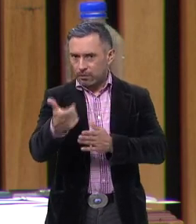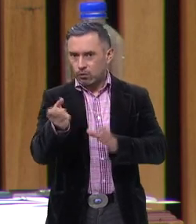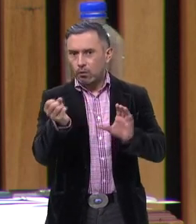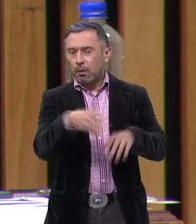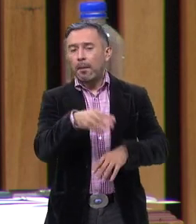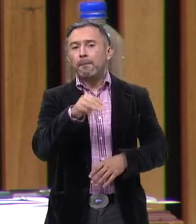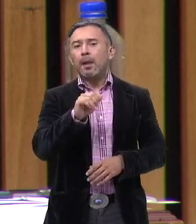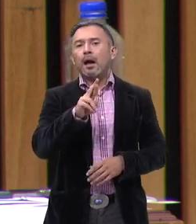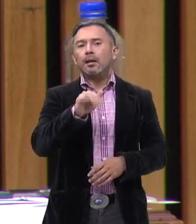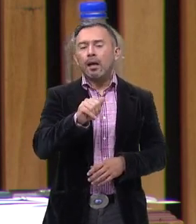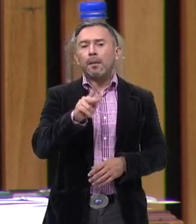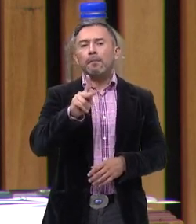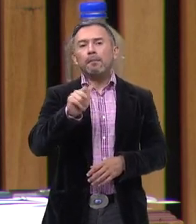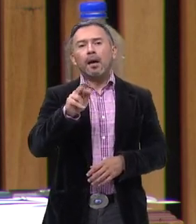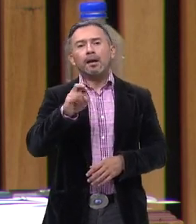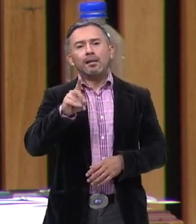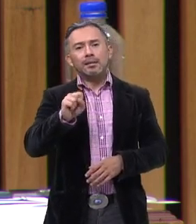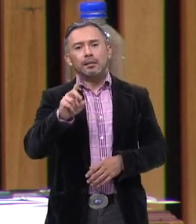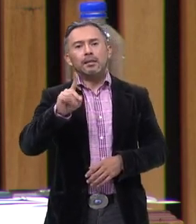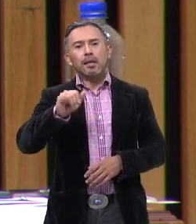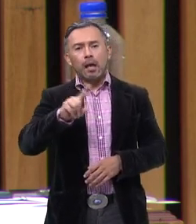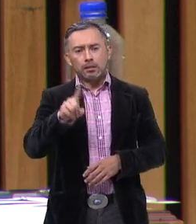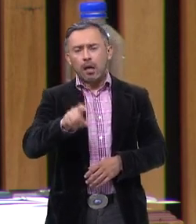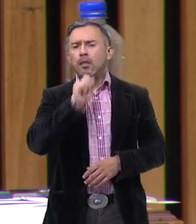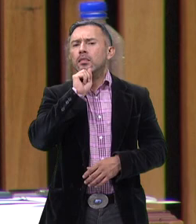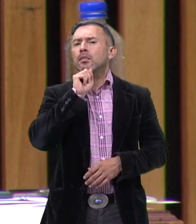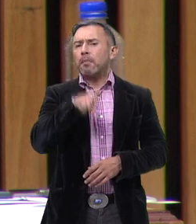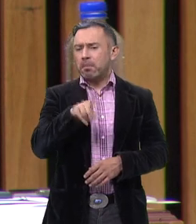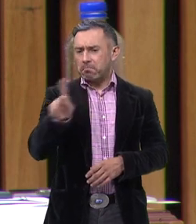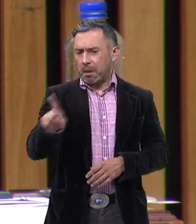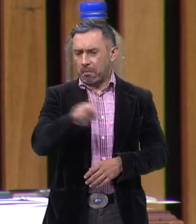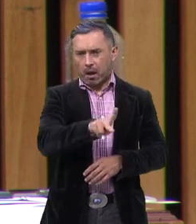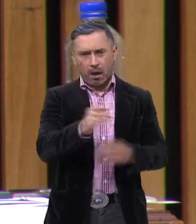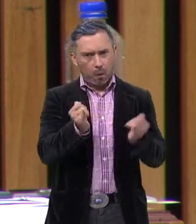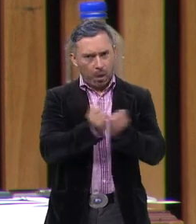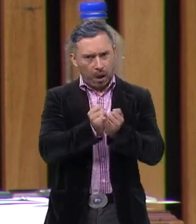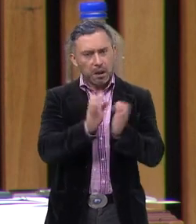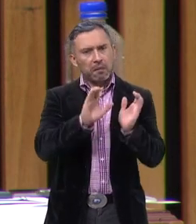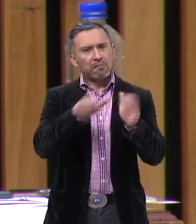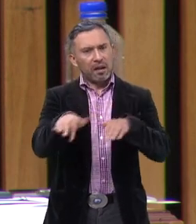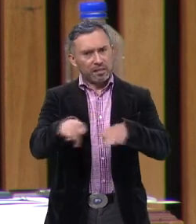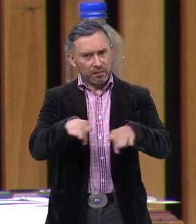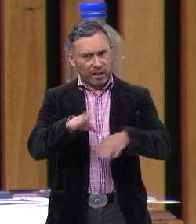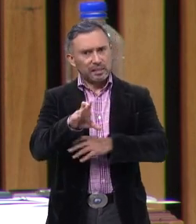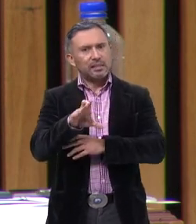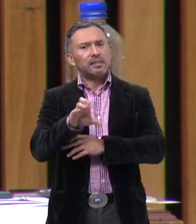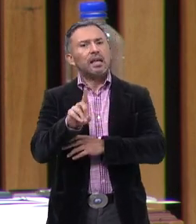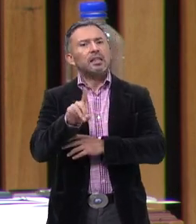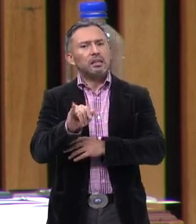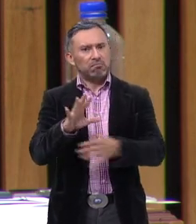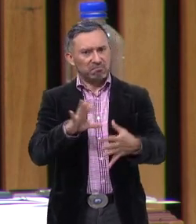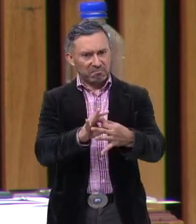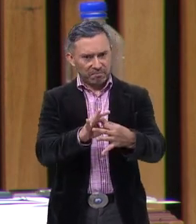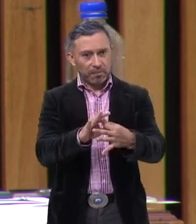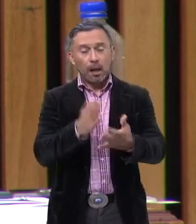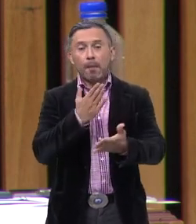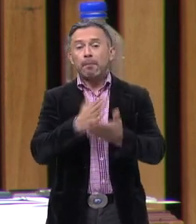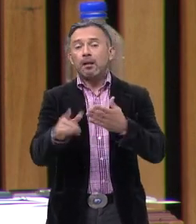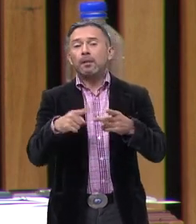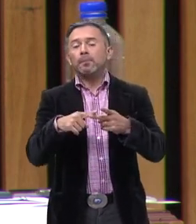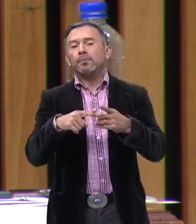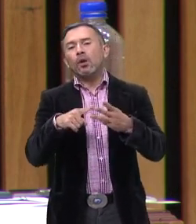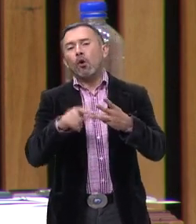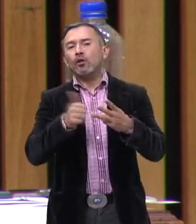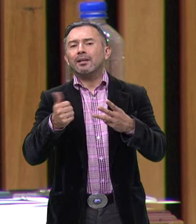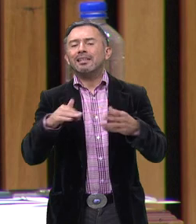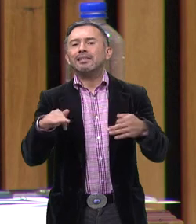mayda paredes Díaz también con relación laboral con el cendi y por otro lado se depositaron casi 60 millones